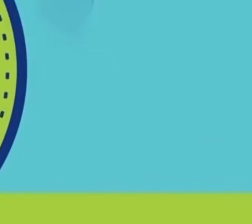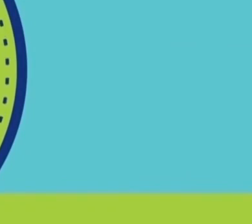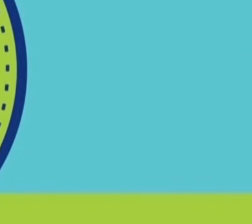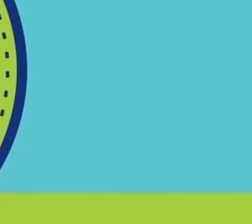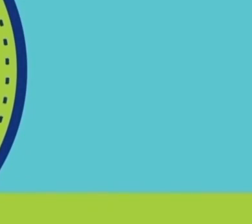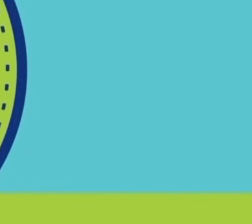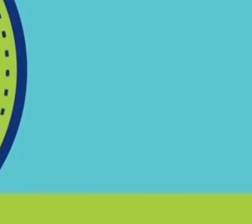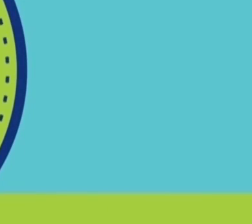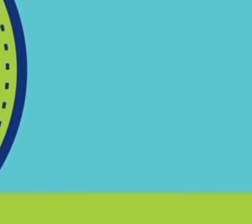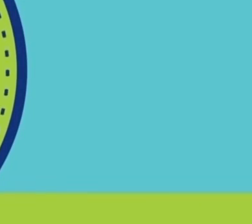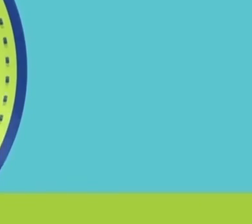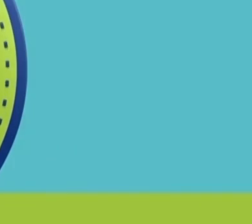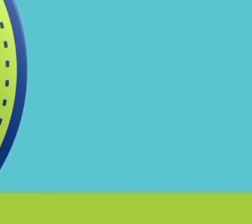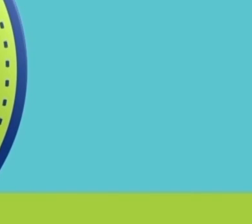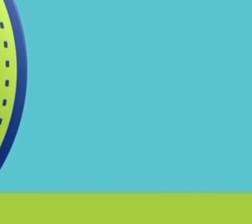¡Gracias!